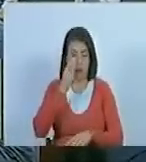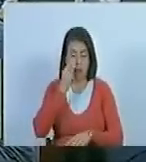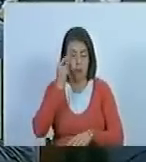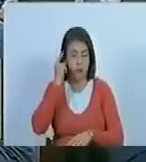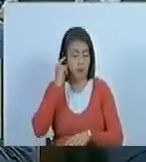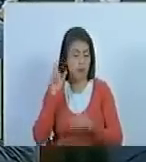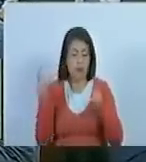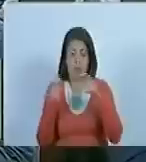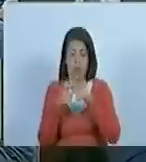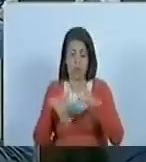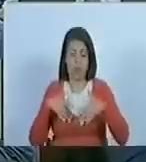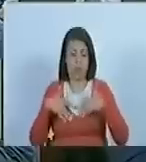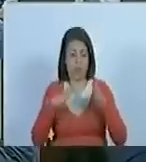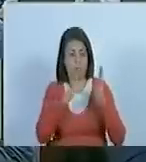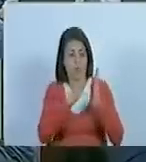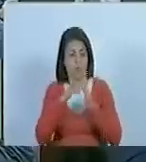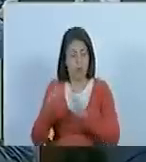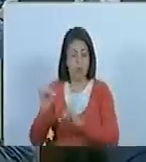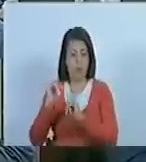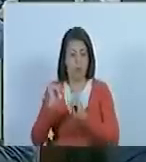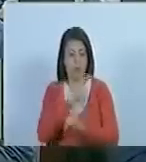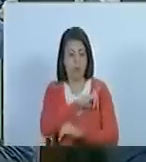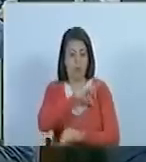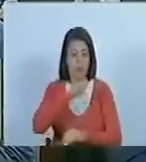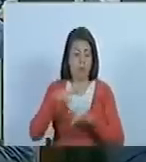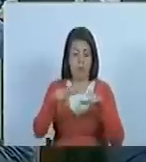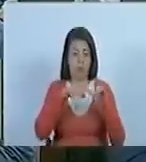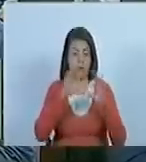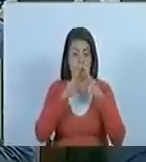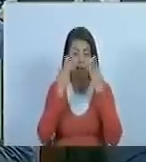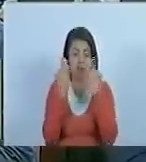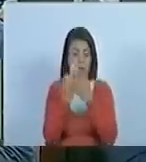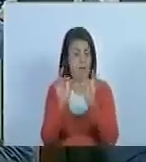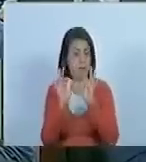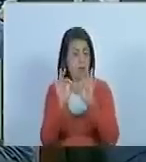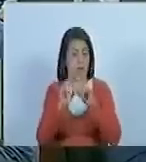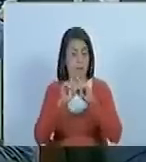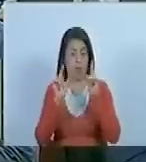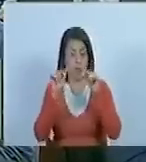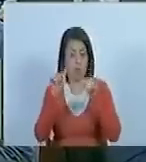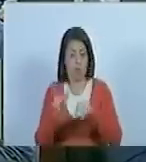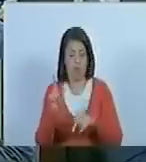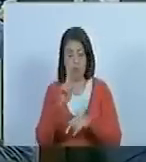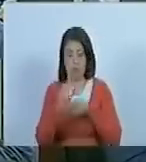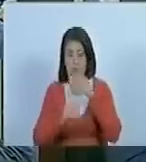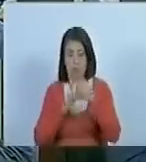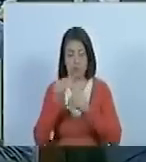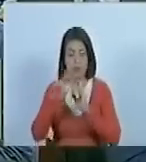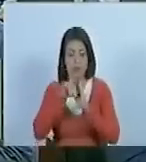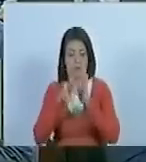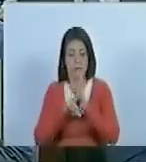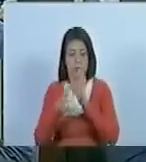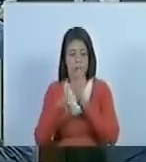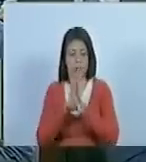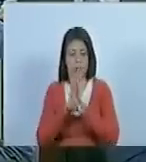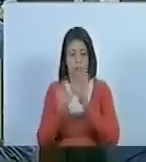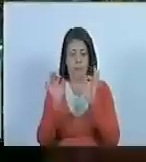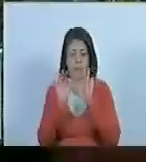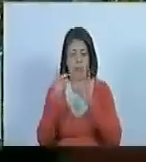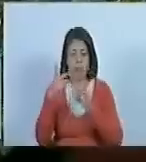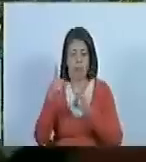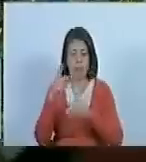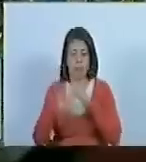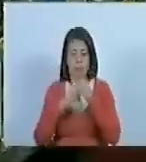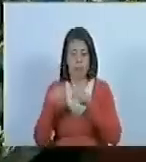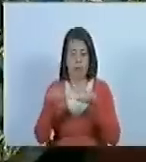incluso en algunas actividades coordinadas con el propio superintendente de zonas económicas especiales, pero al día de hoy no se ha dictado el reglamento de la ley y mucho menos el decreto de creación